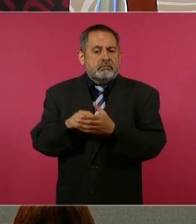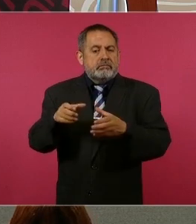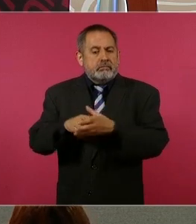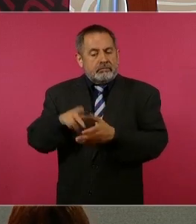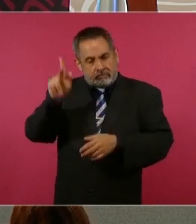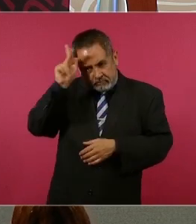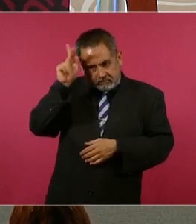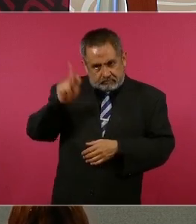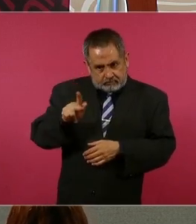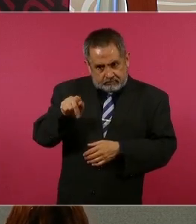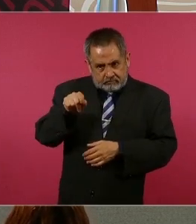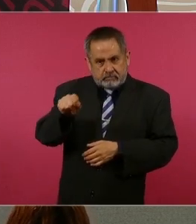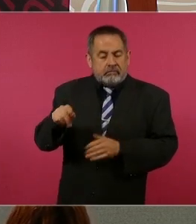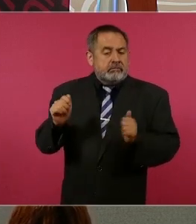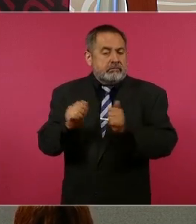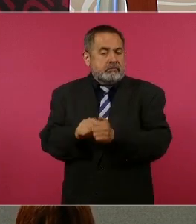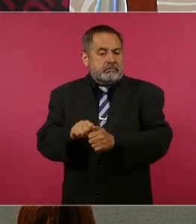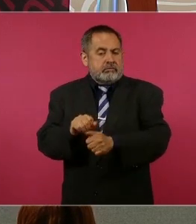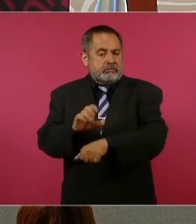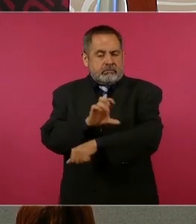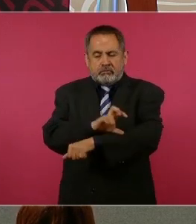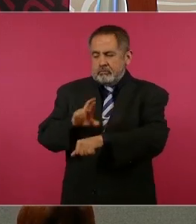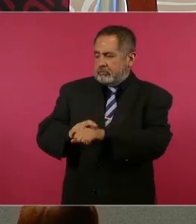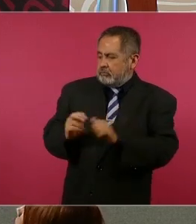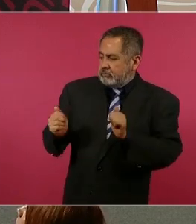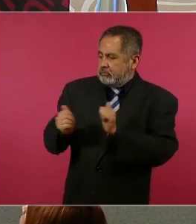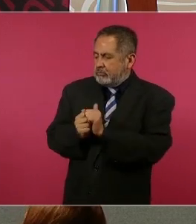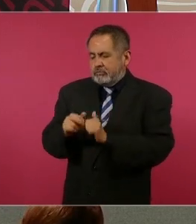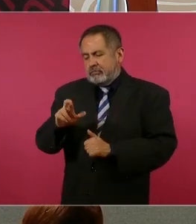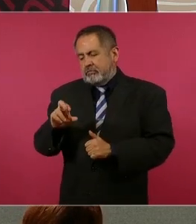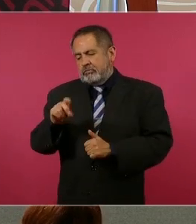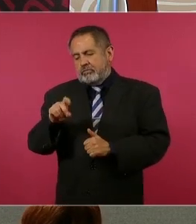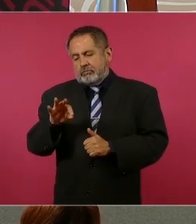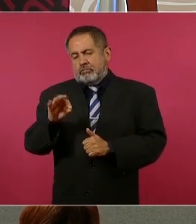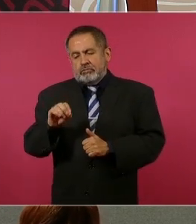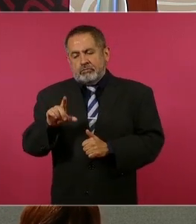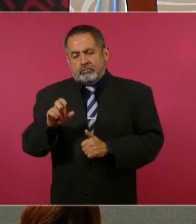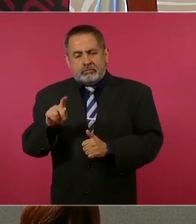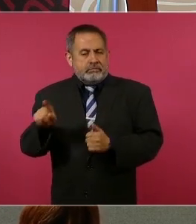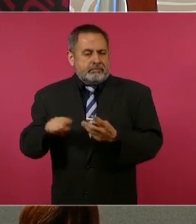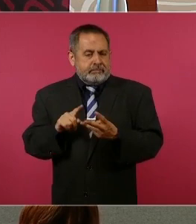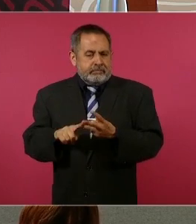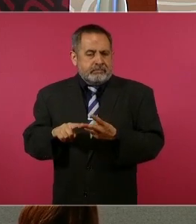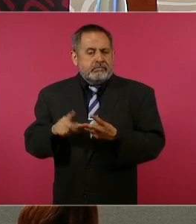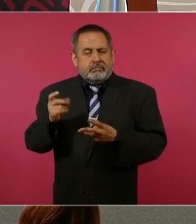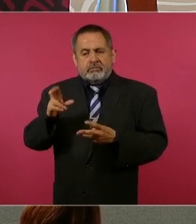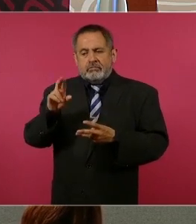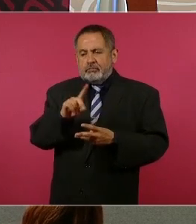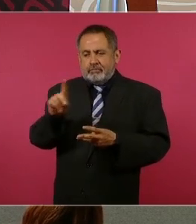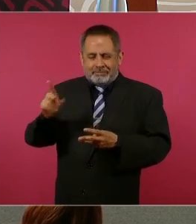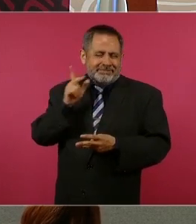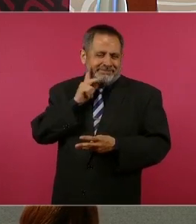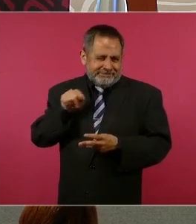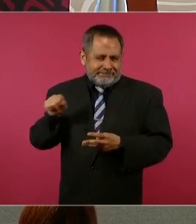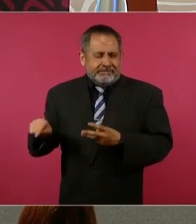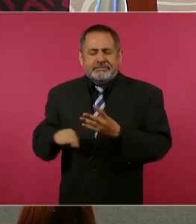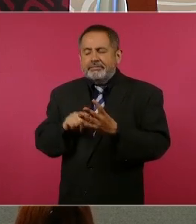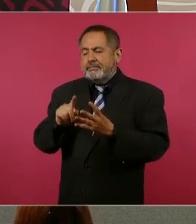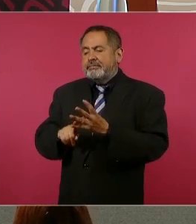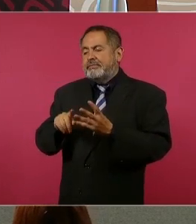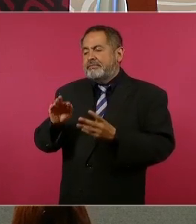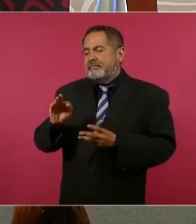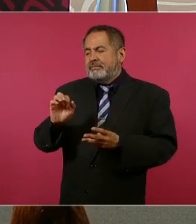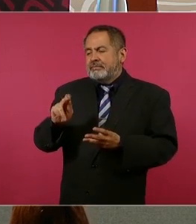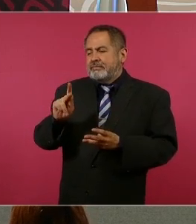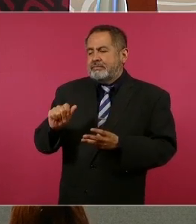Pachuca, con el comisionado presidencial, el doctor Rodolfo Lehmann, de Servicios Médicos de Pemex, el coordinador de Bienestar, Felipe Arriola,